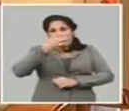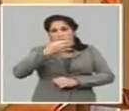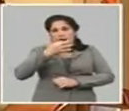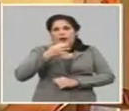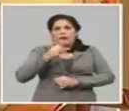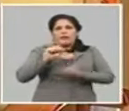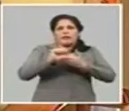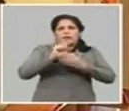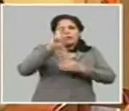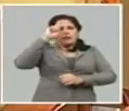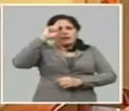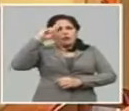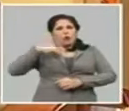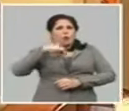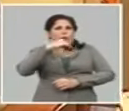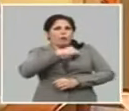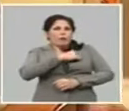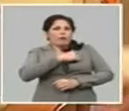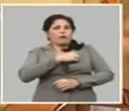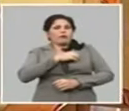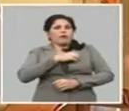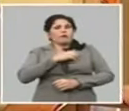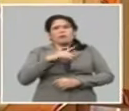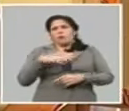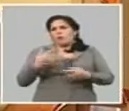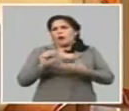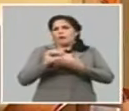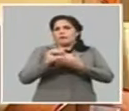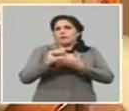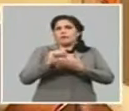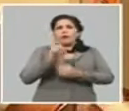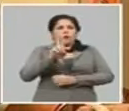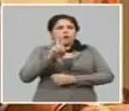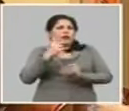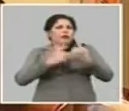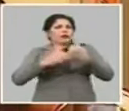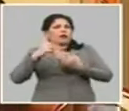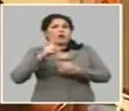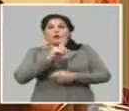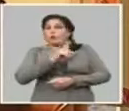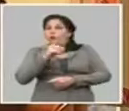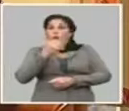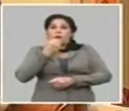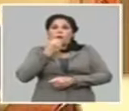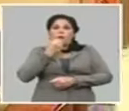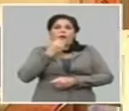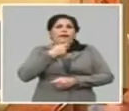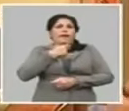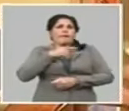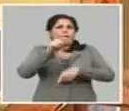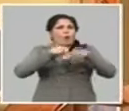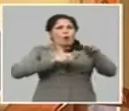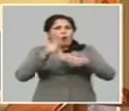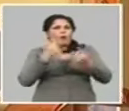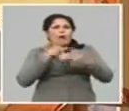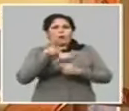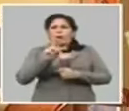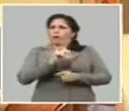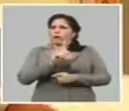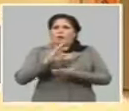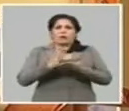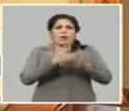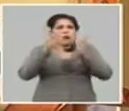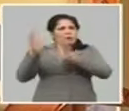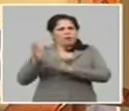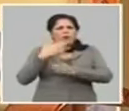médicos y las medidas que se estaban tomando con los servicios médicos para garantizar las urgencias y no lo que no fuera de urgencia en ese